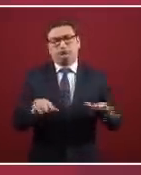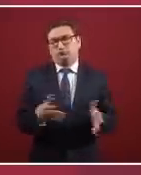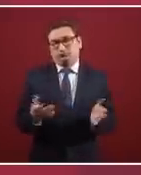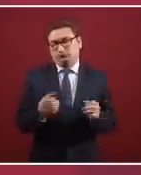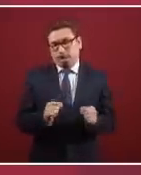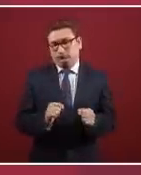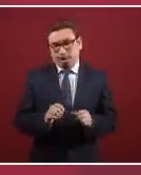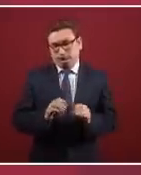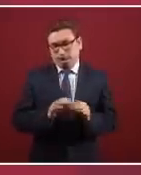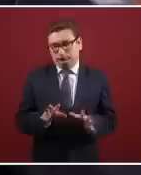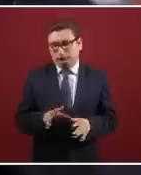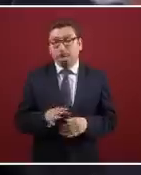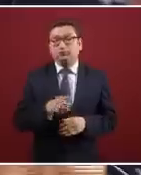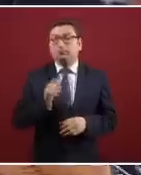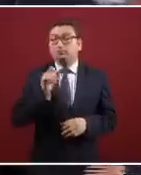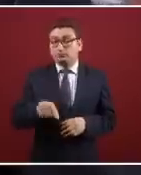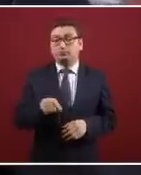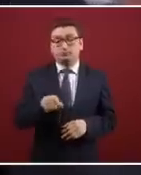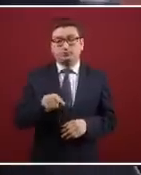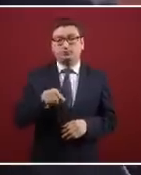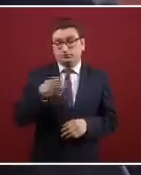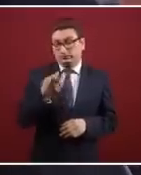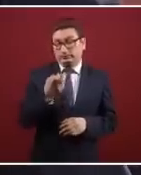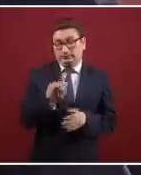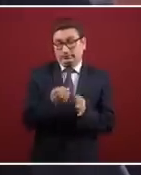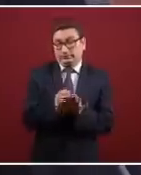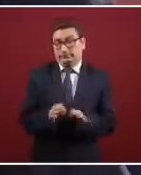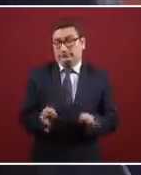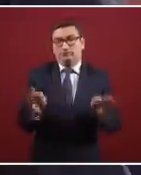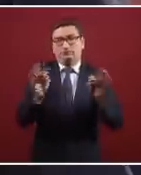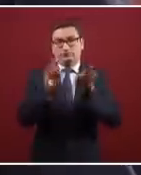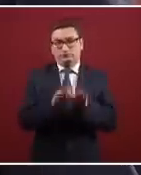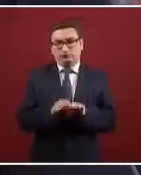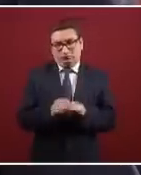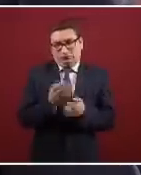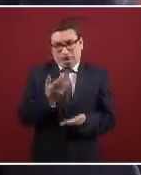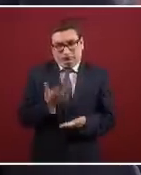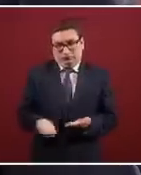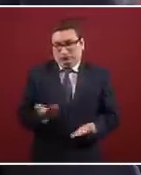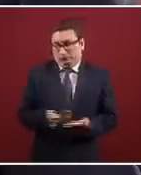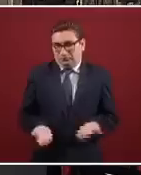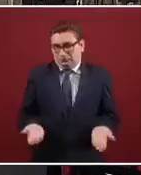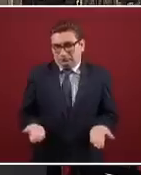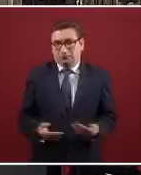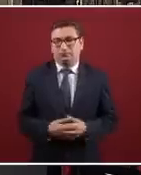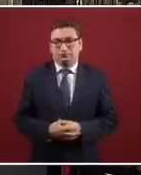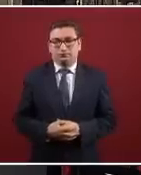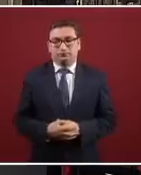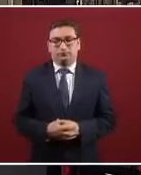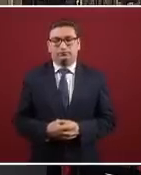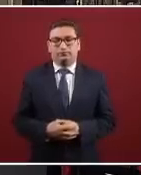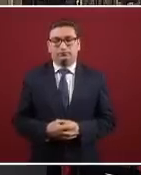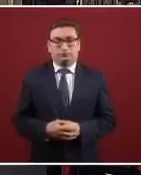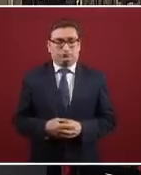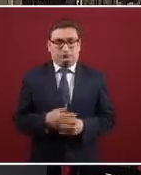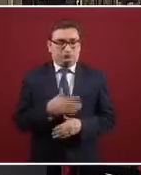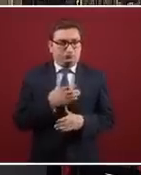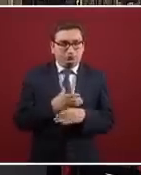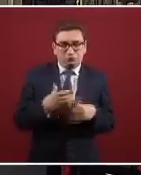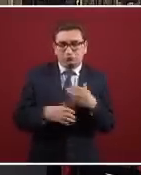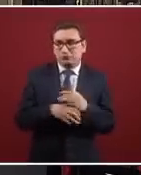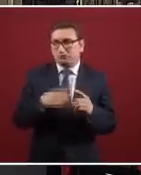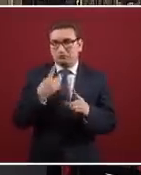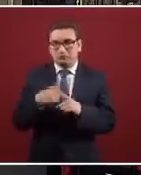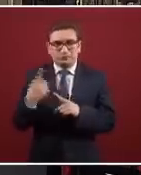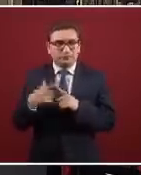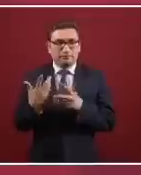porque también eso es otra cosa importante en estos tiempos. Ya nada queda